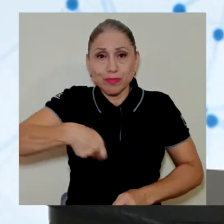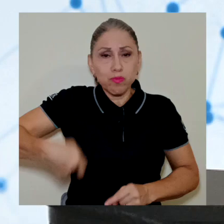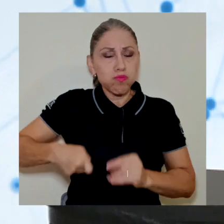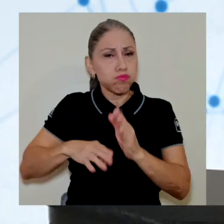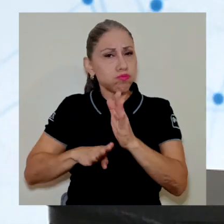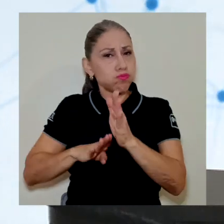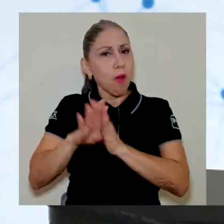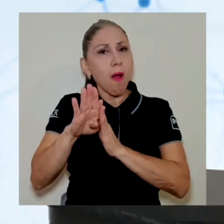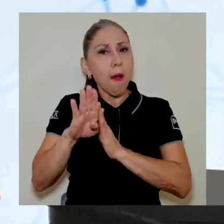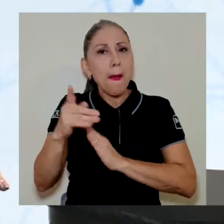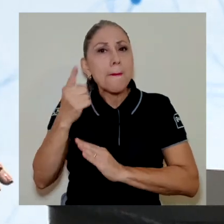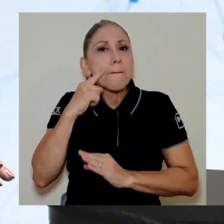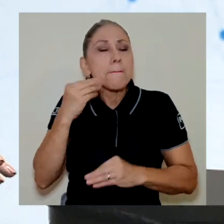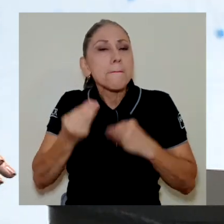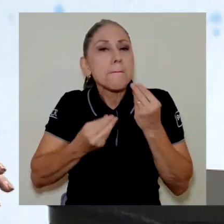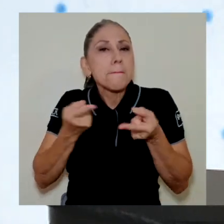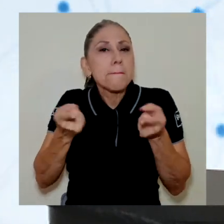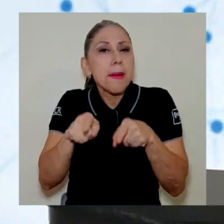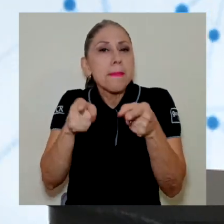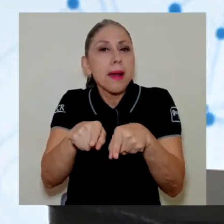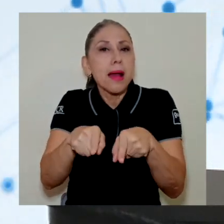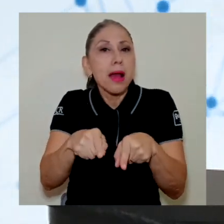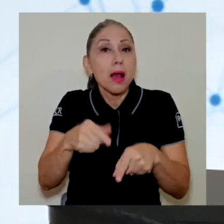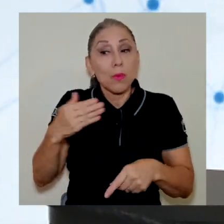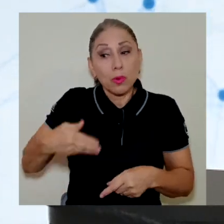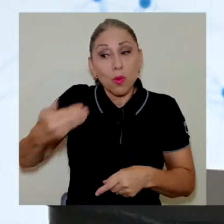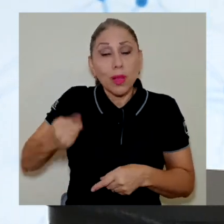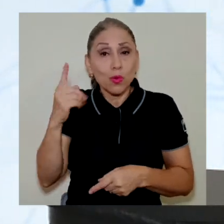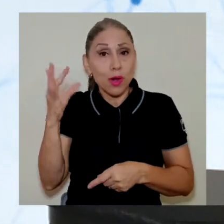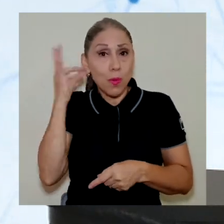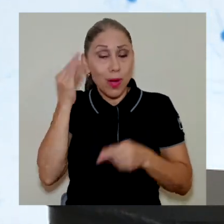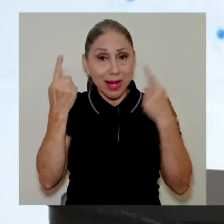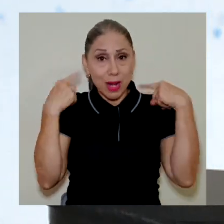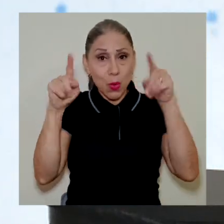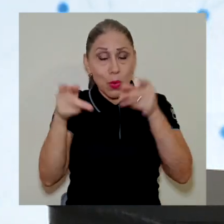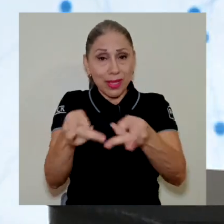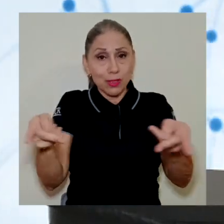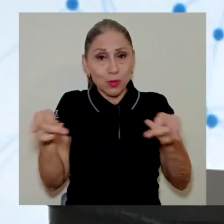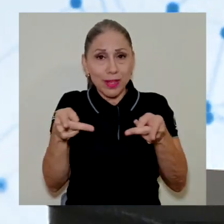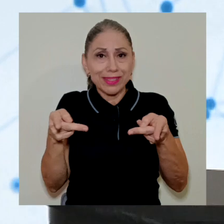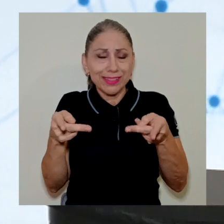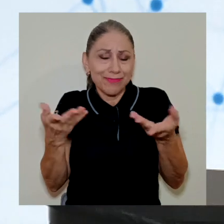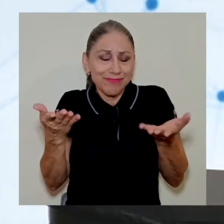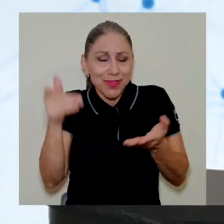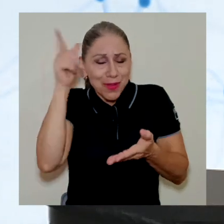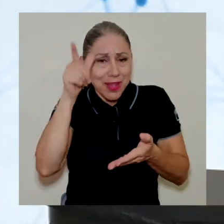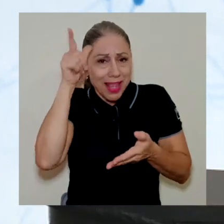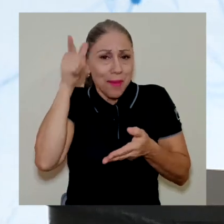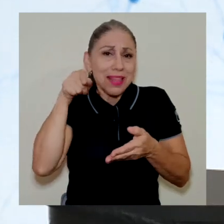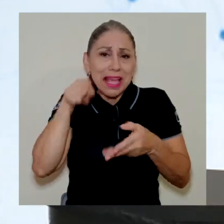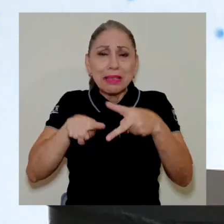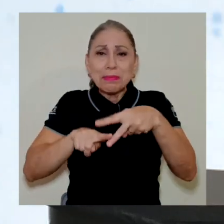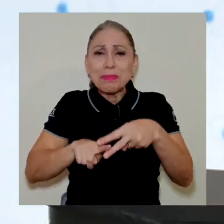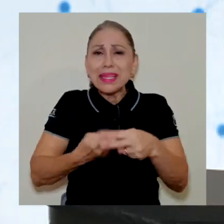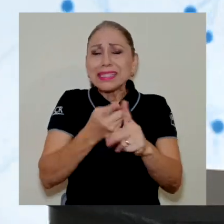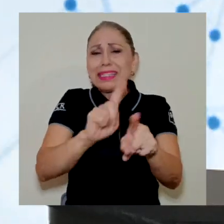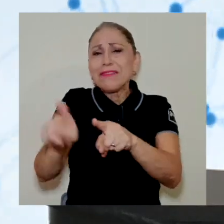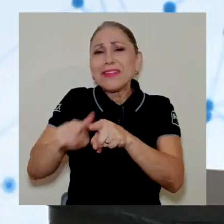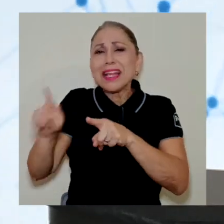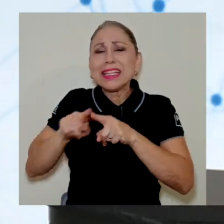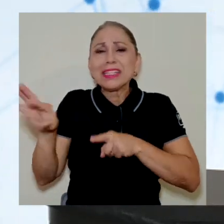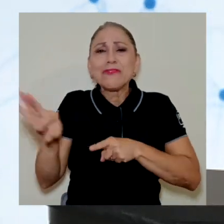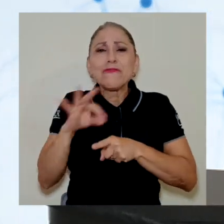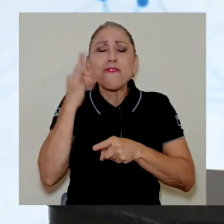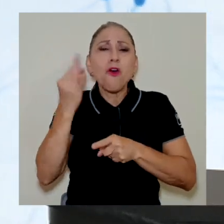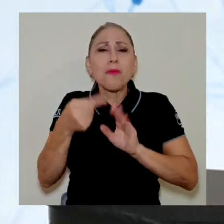avance. Vamos a ver qué sucede, porque cuando llega una mujer a sus puestos, evidentemente ahí se disparan todas estas